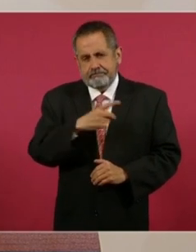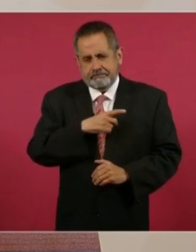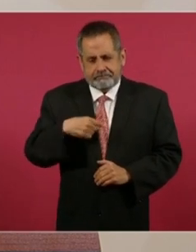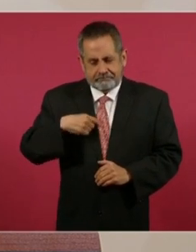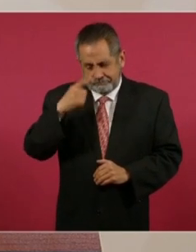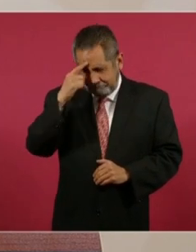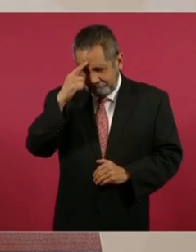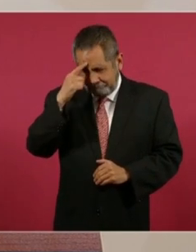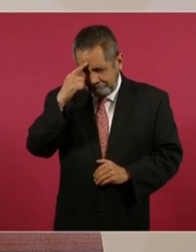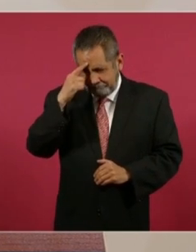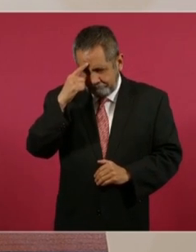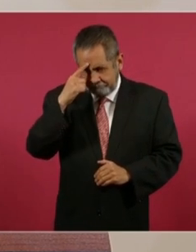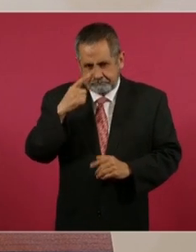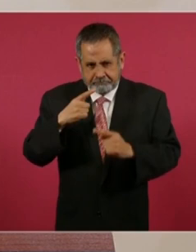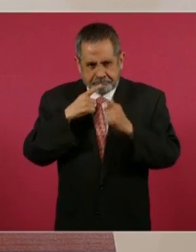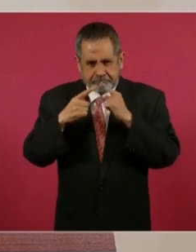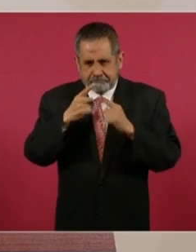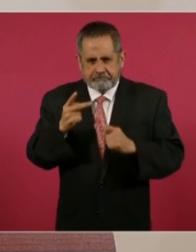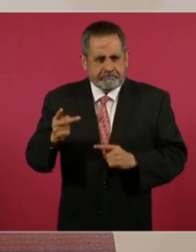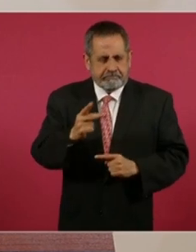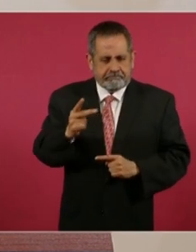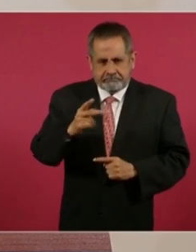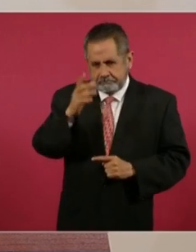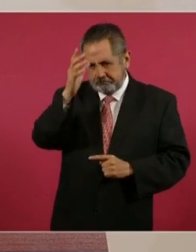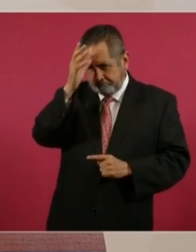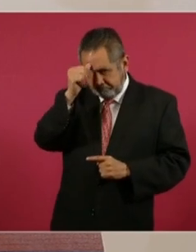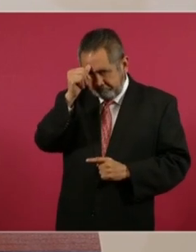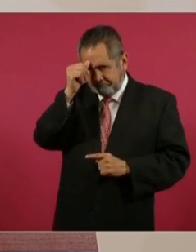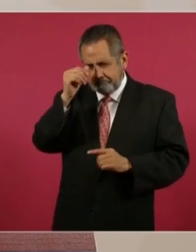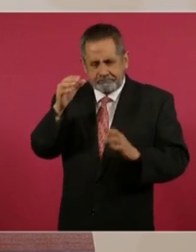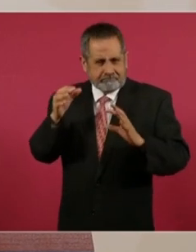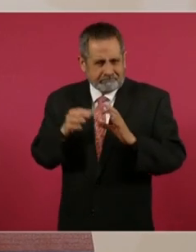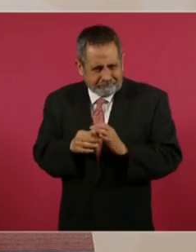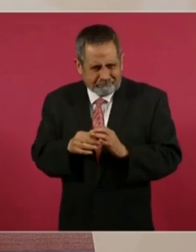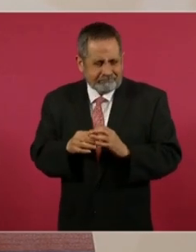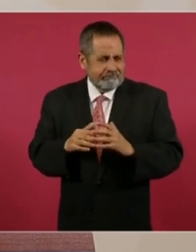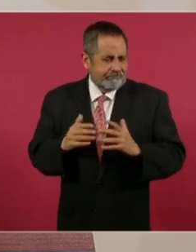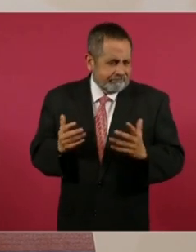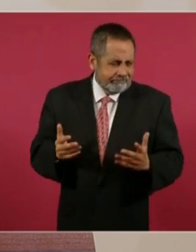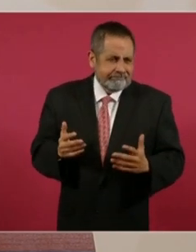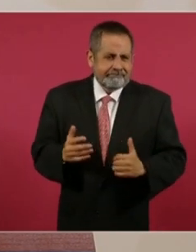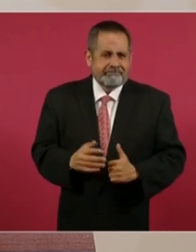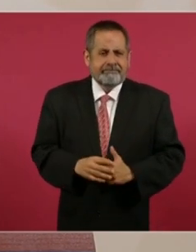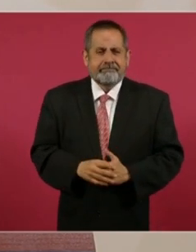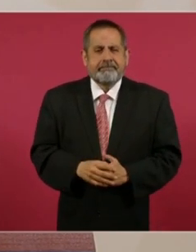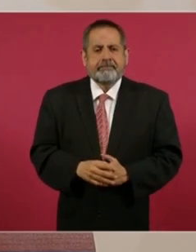buscarse un acuerdo, tiene que